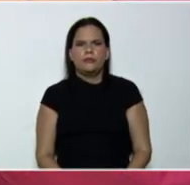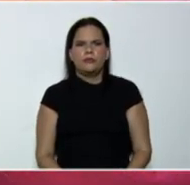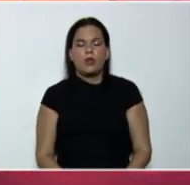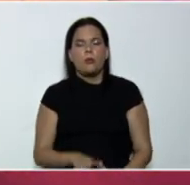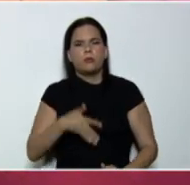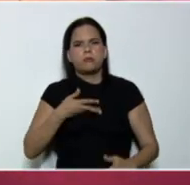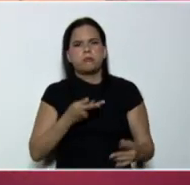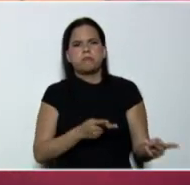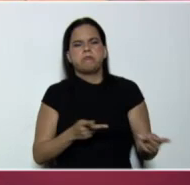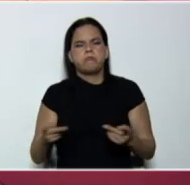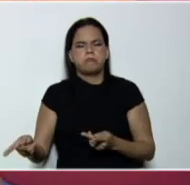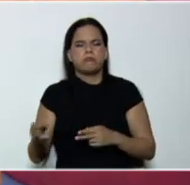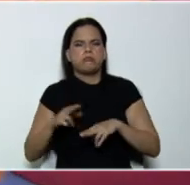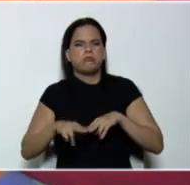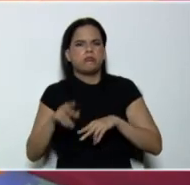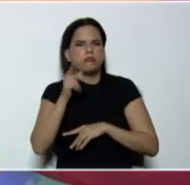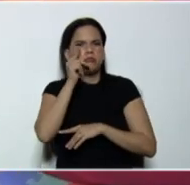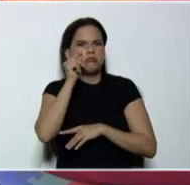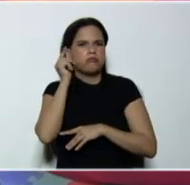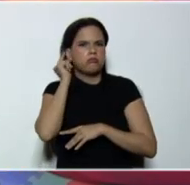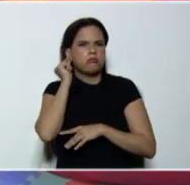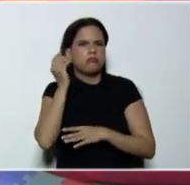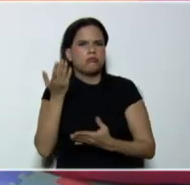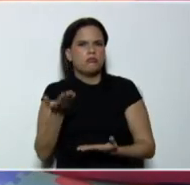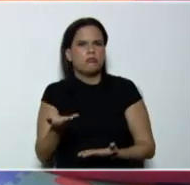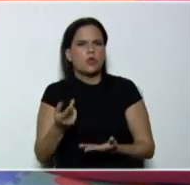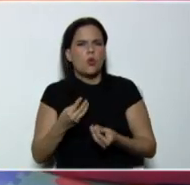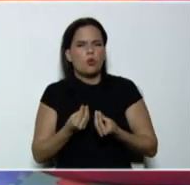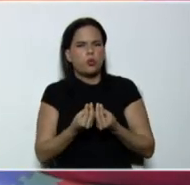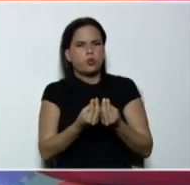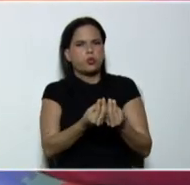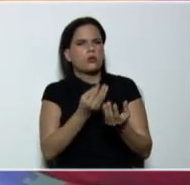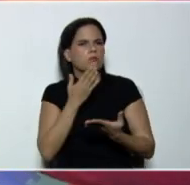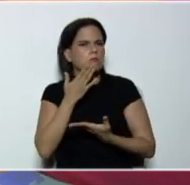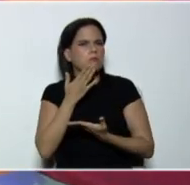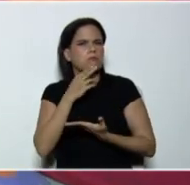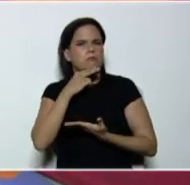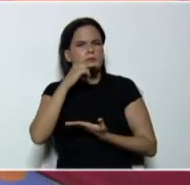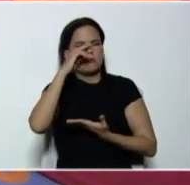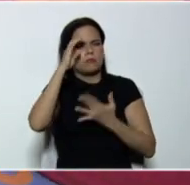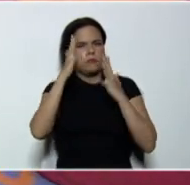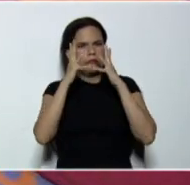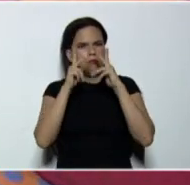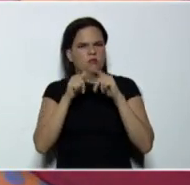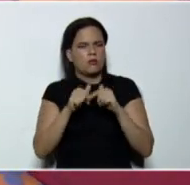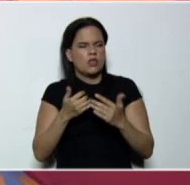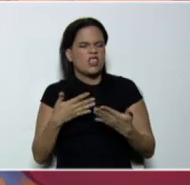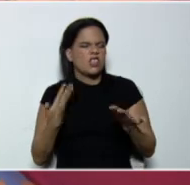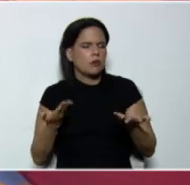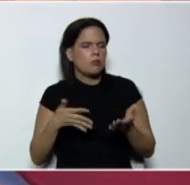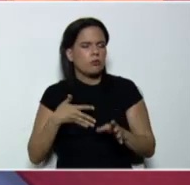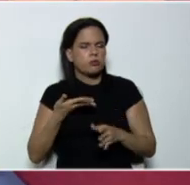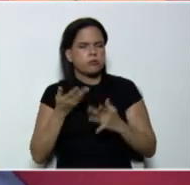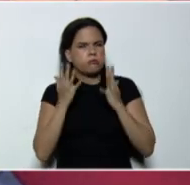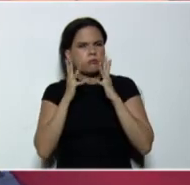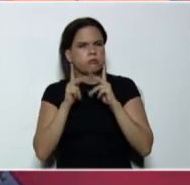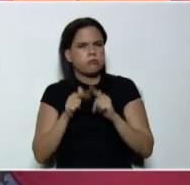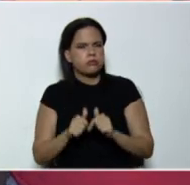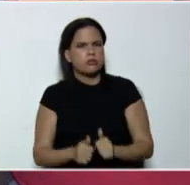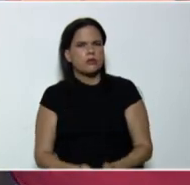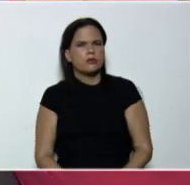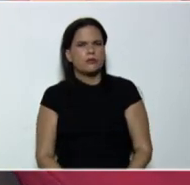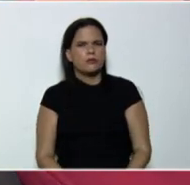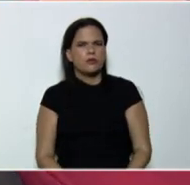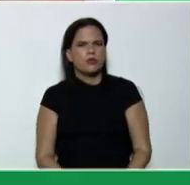Podemos invitar a la niña y al niño, junto al adulto, a contar. ¿Qué podemos contar?